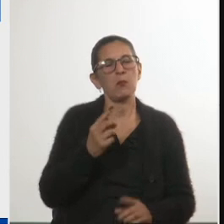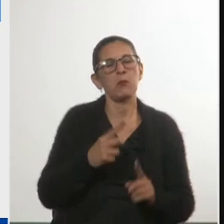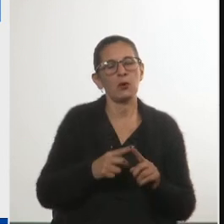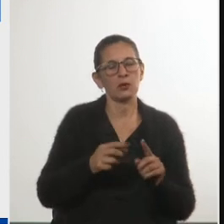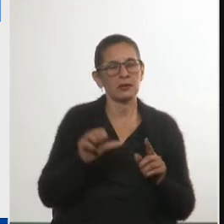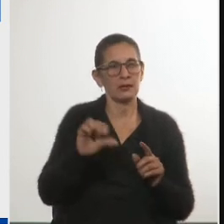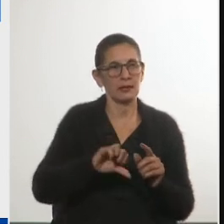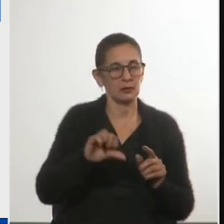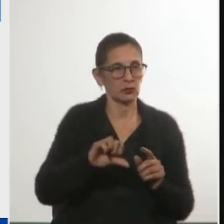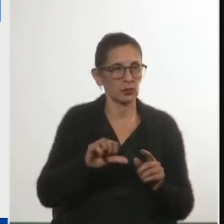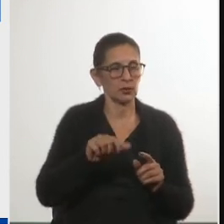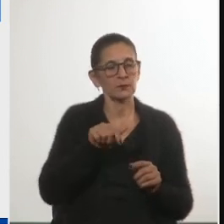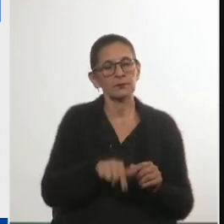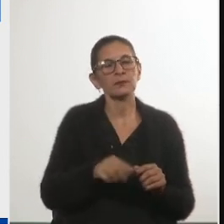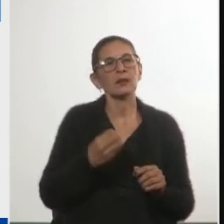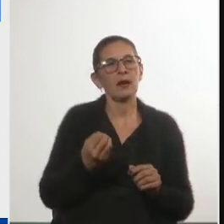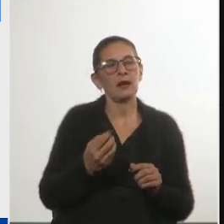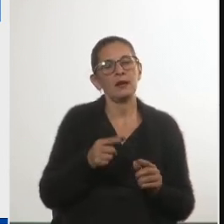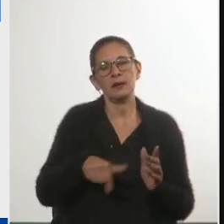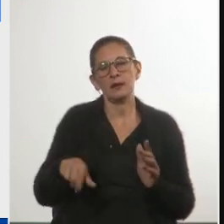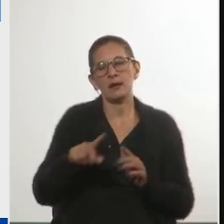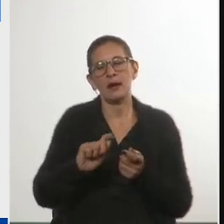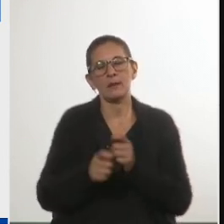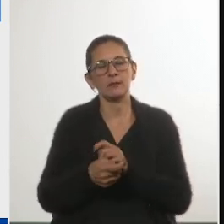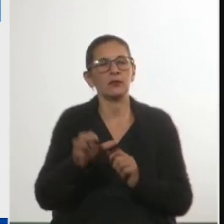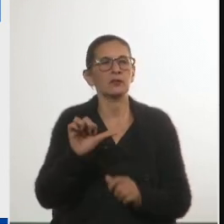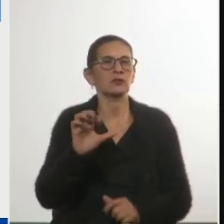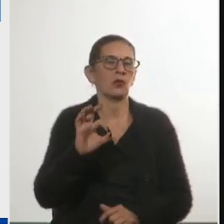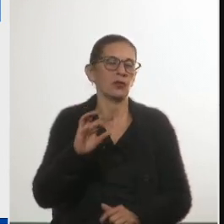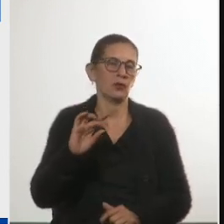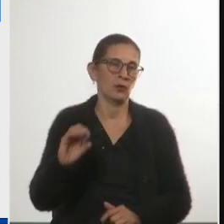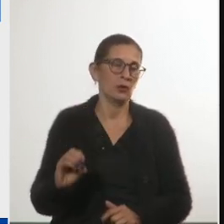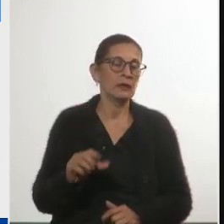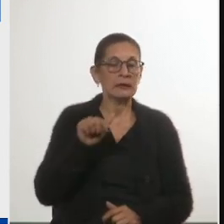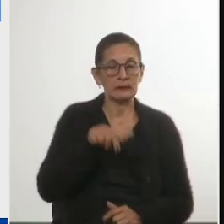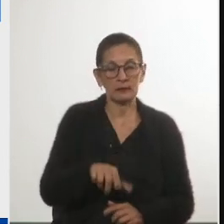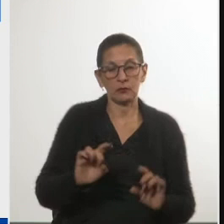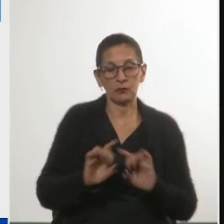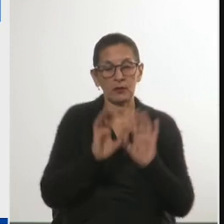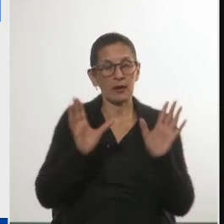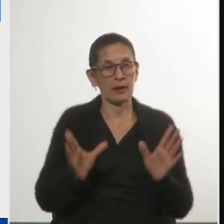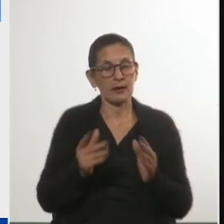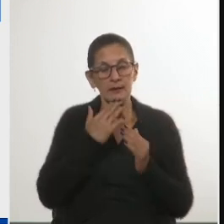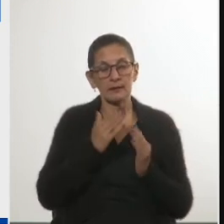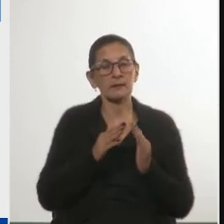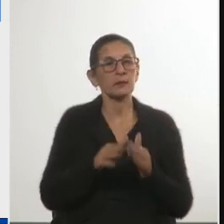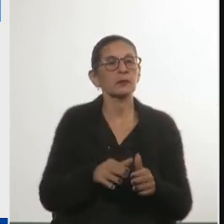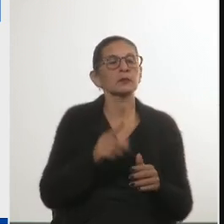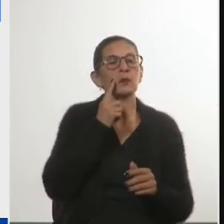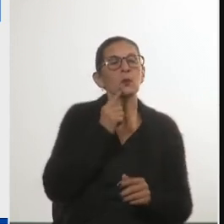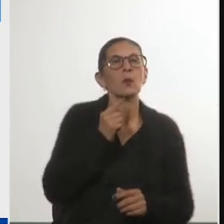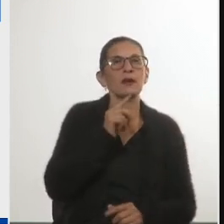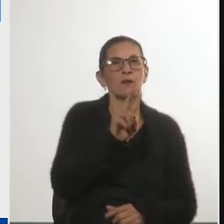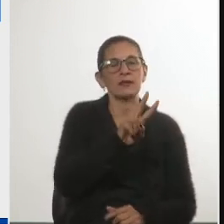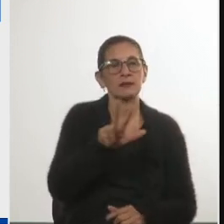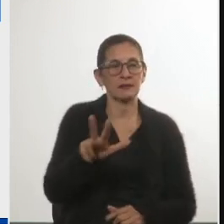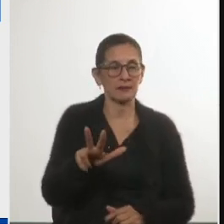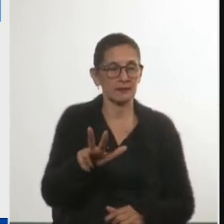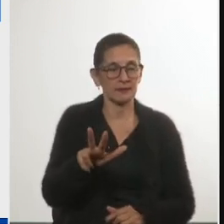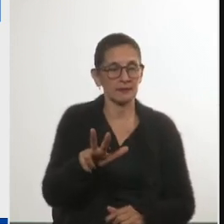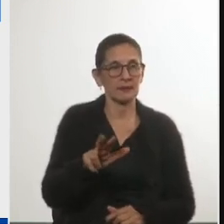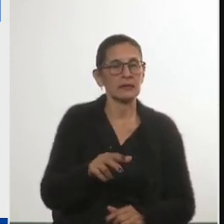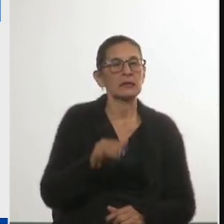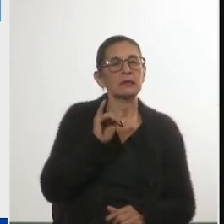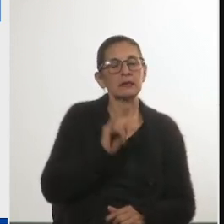en población susceptible al incremento de sodio. Cabe aclarar que esto está preguntado en la pregunta número 23